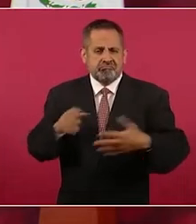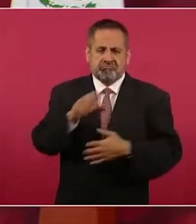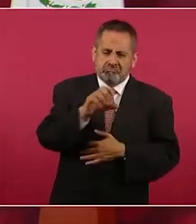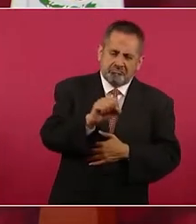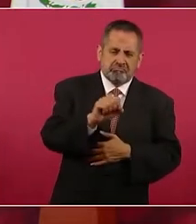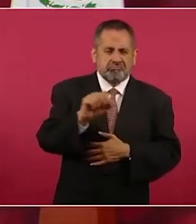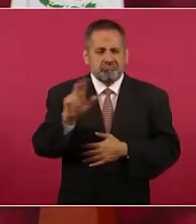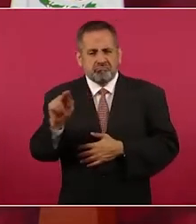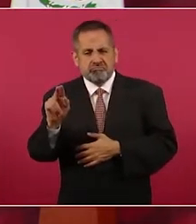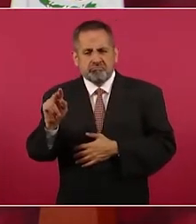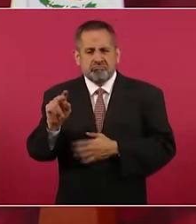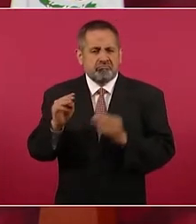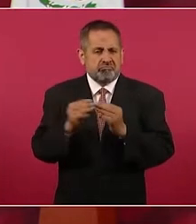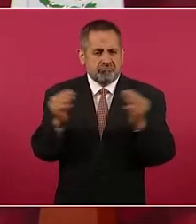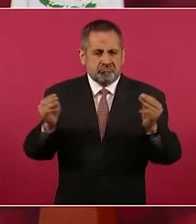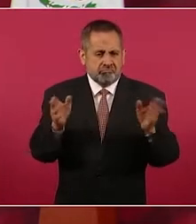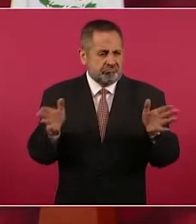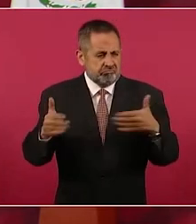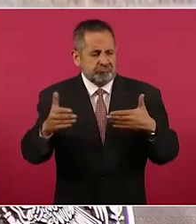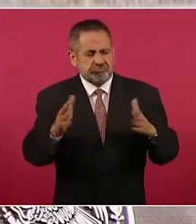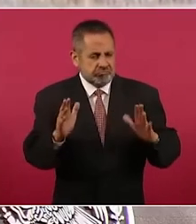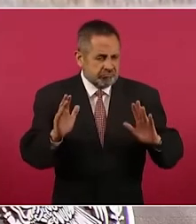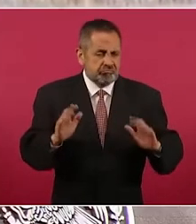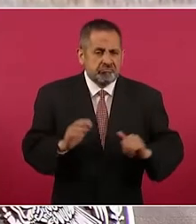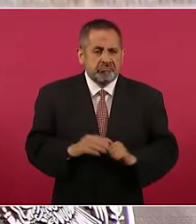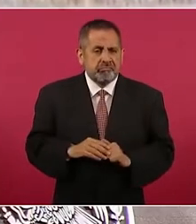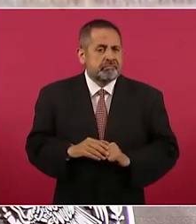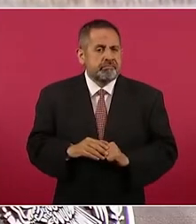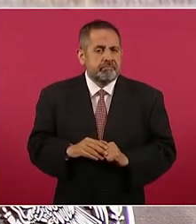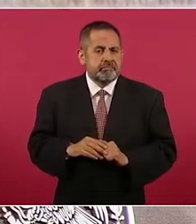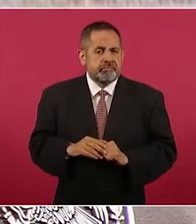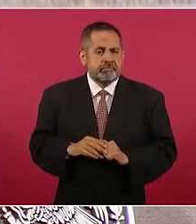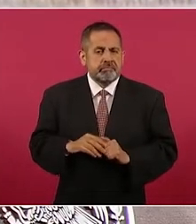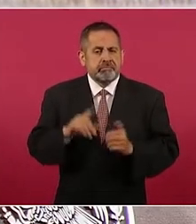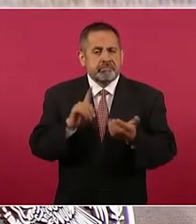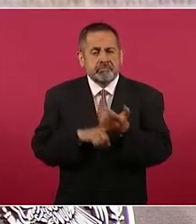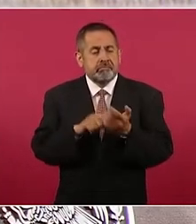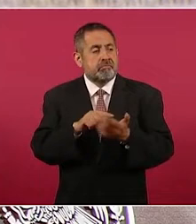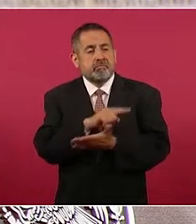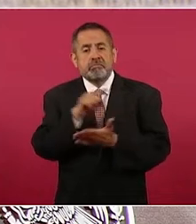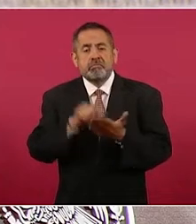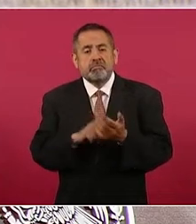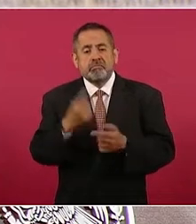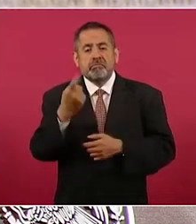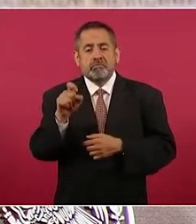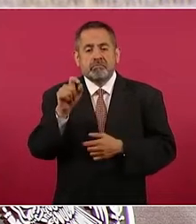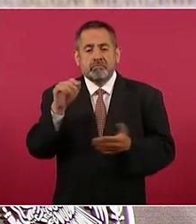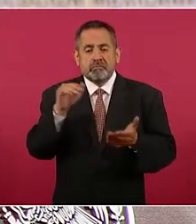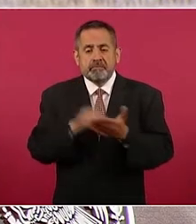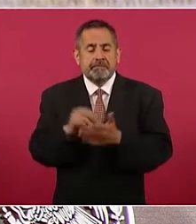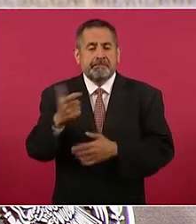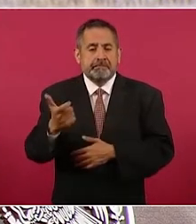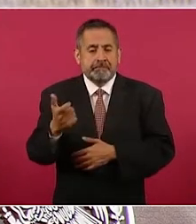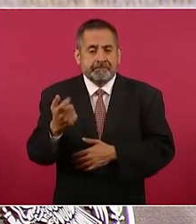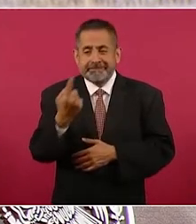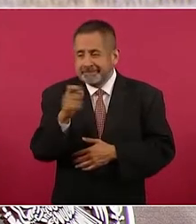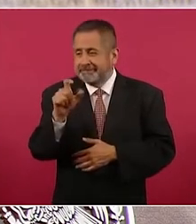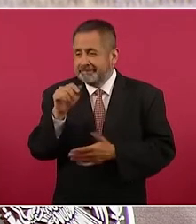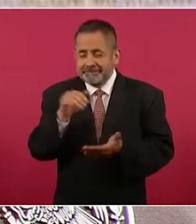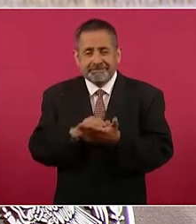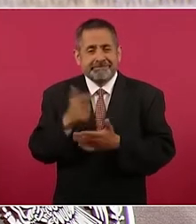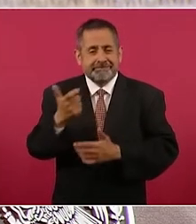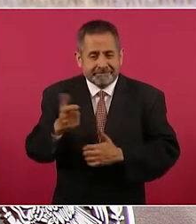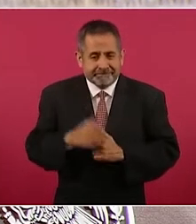60, 80 metros cuadrados en 120 mil pesos